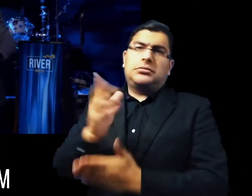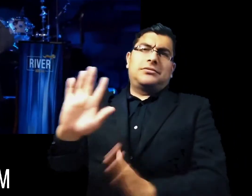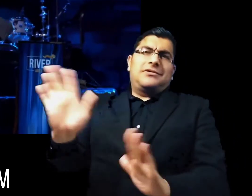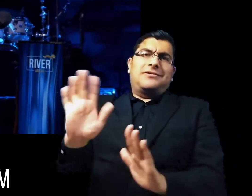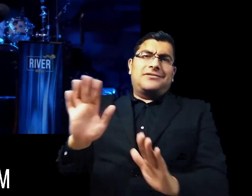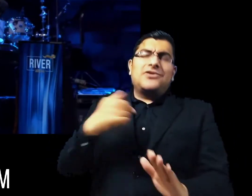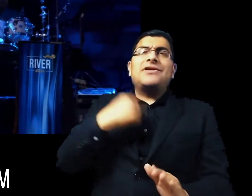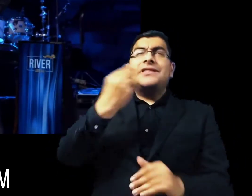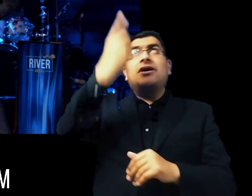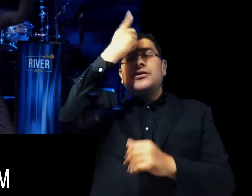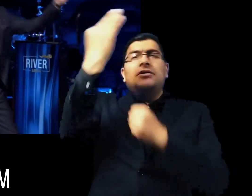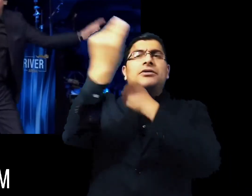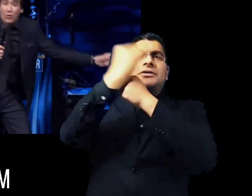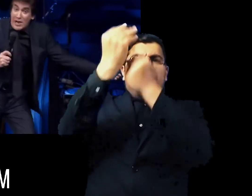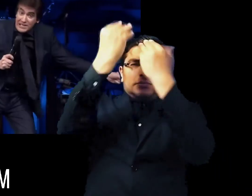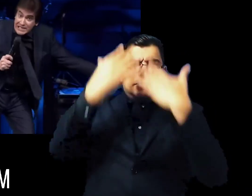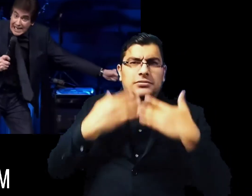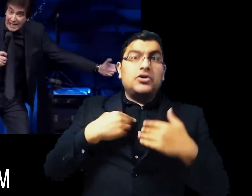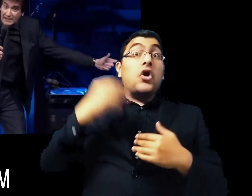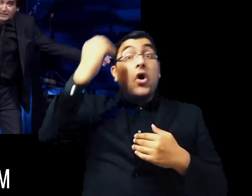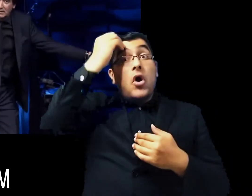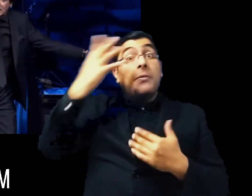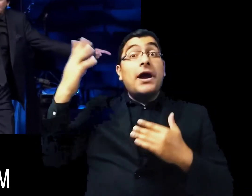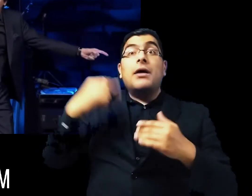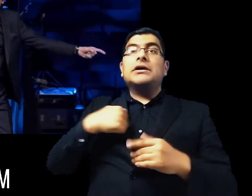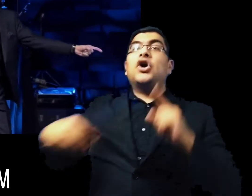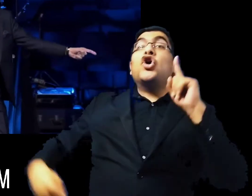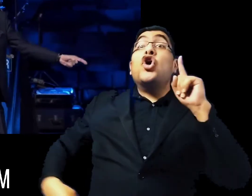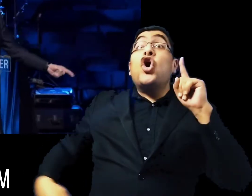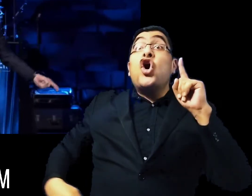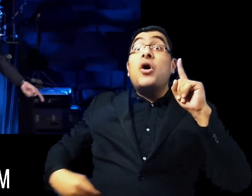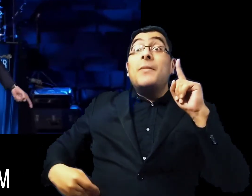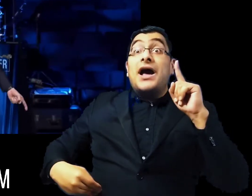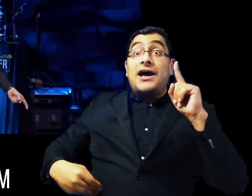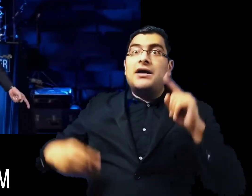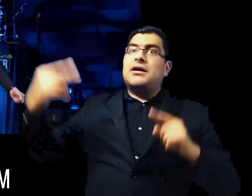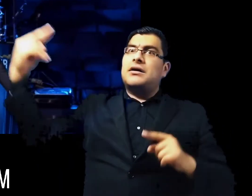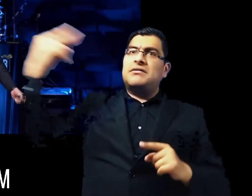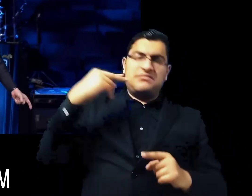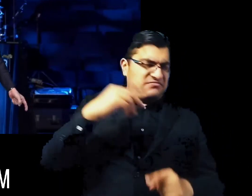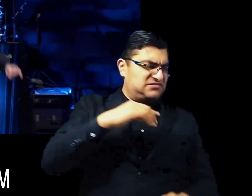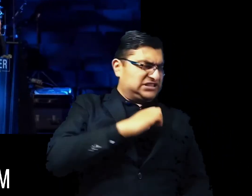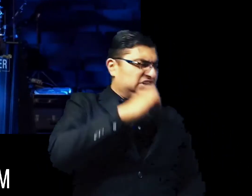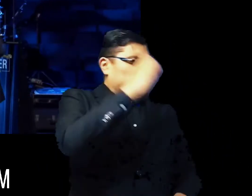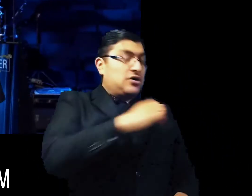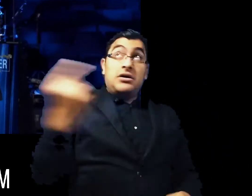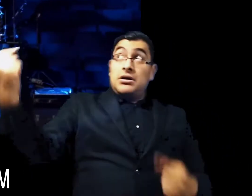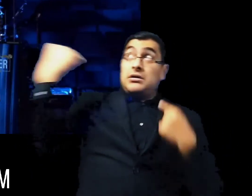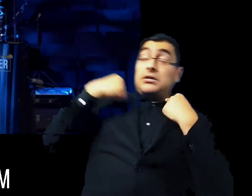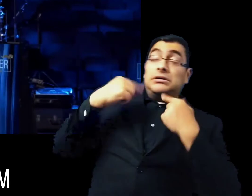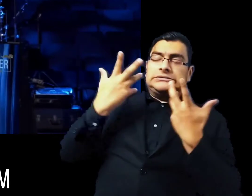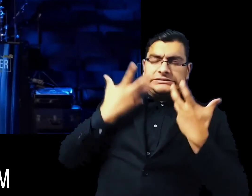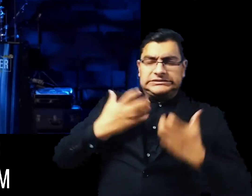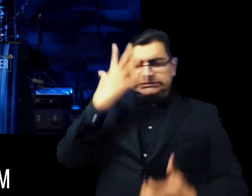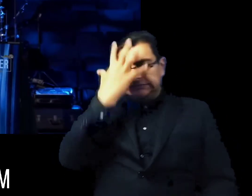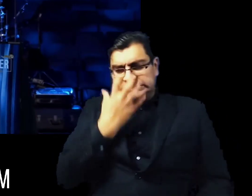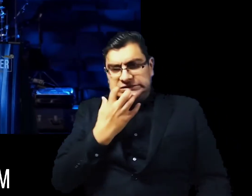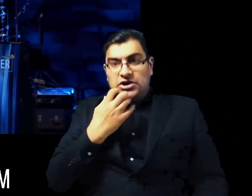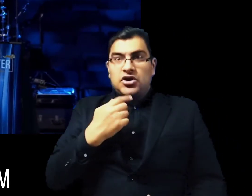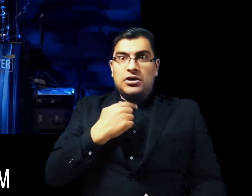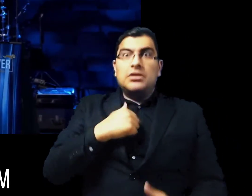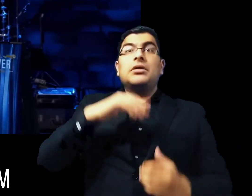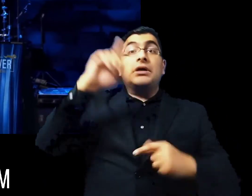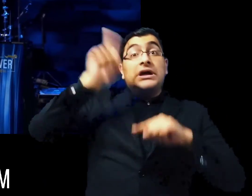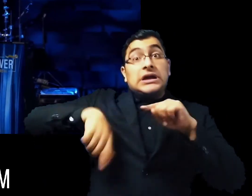cubriera y me hiciera olvidar la vergüenza y me quitara la culpa. Y obviamente hiciera que pudiera amar a mi